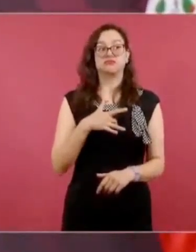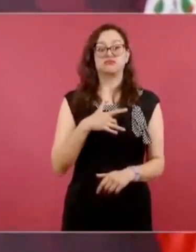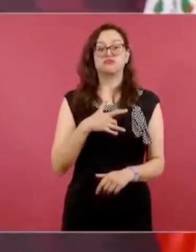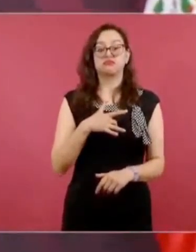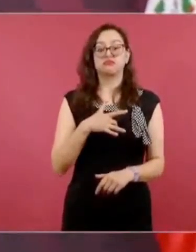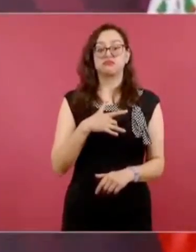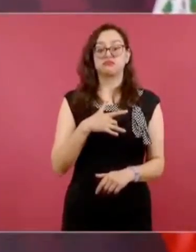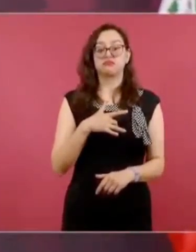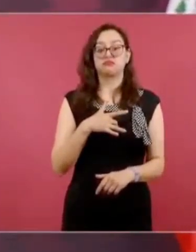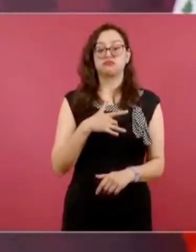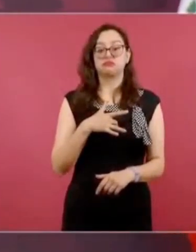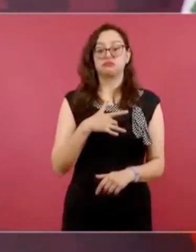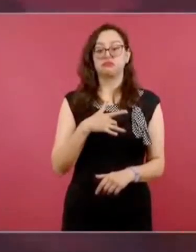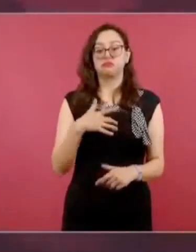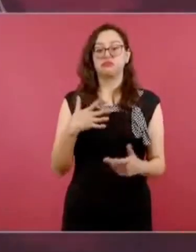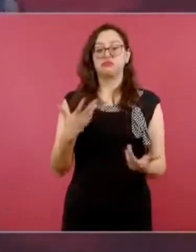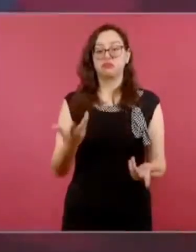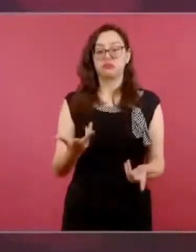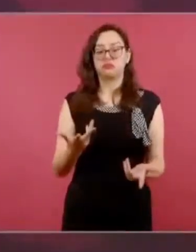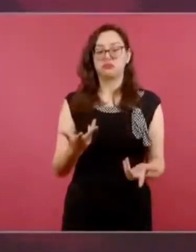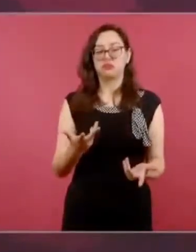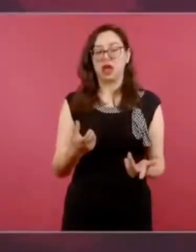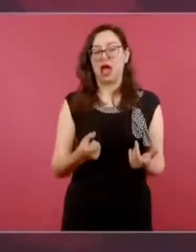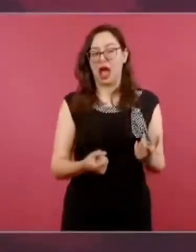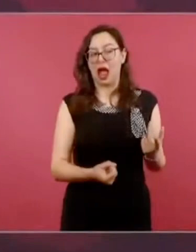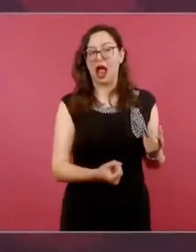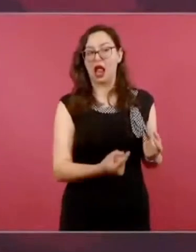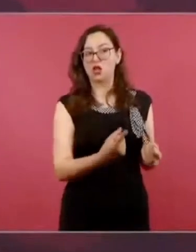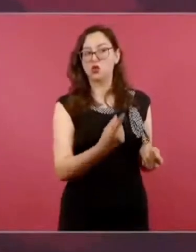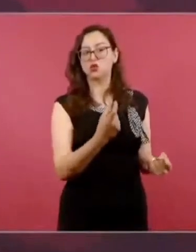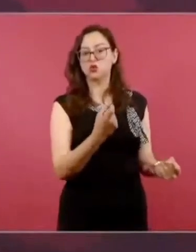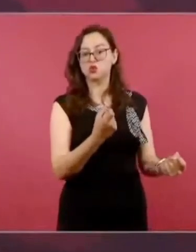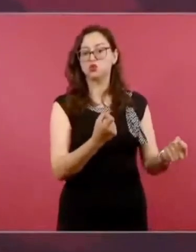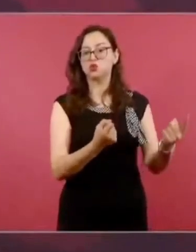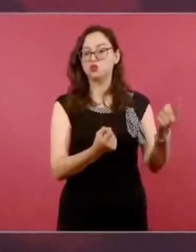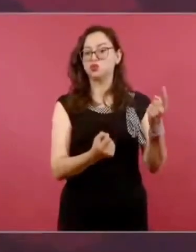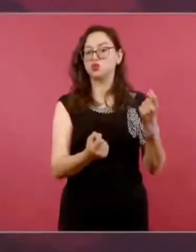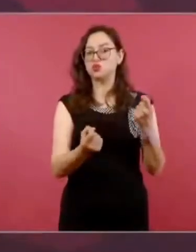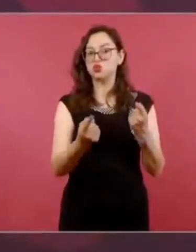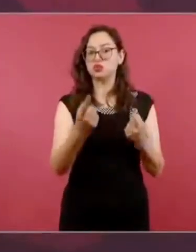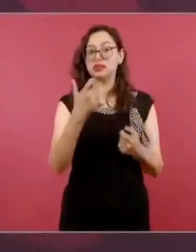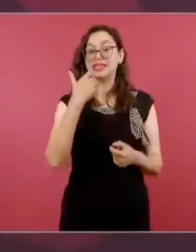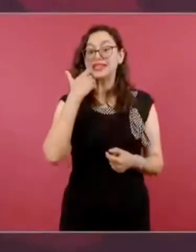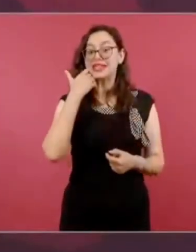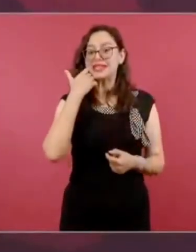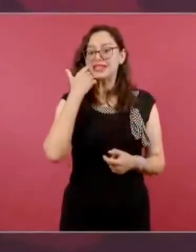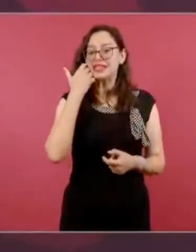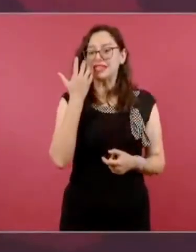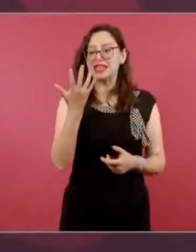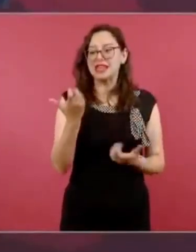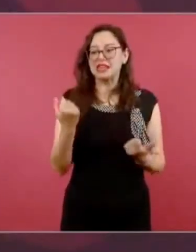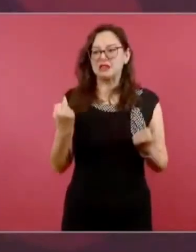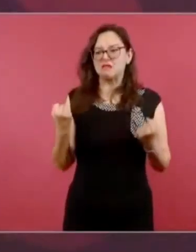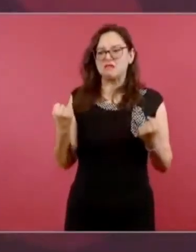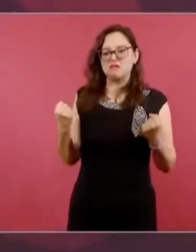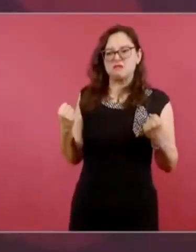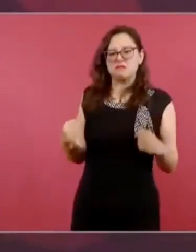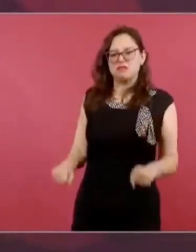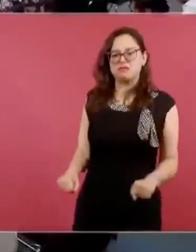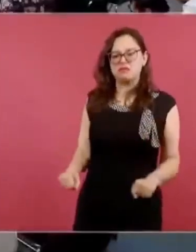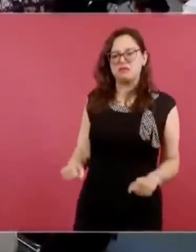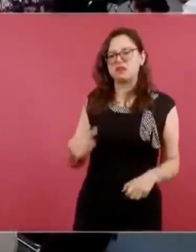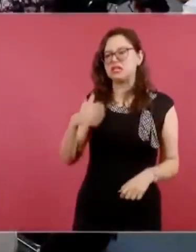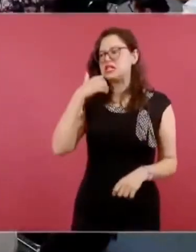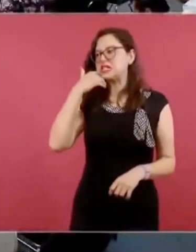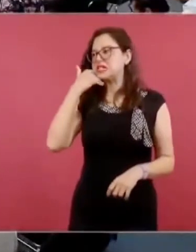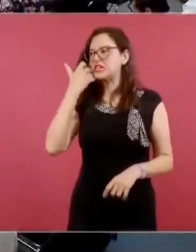de esos afanes autoritarios que se padecieron en los años 70, cuando yo estudiaba,